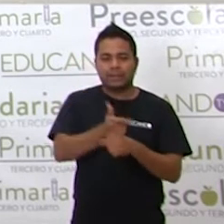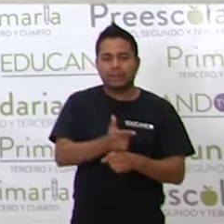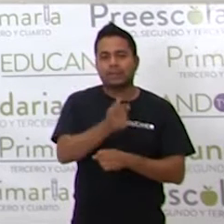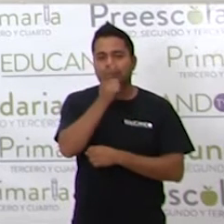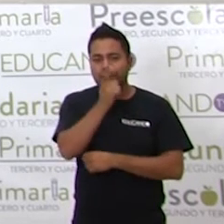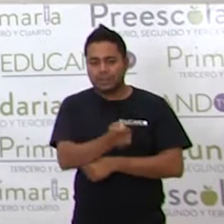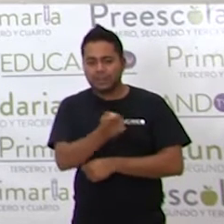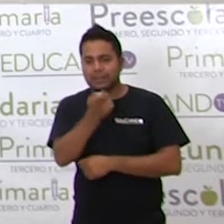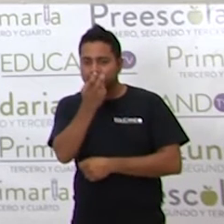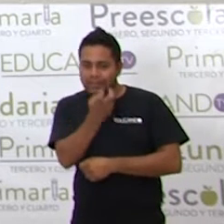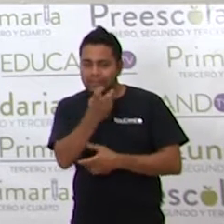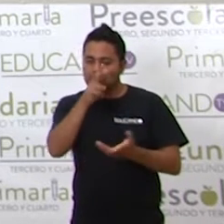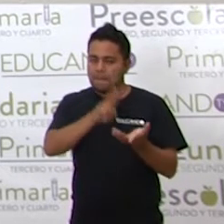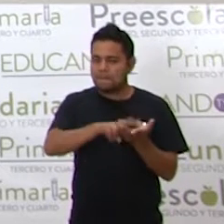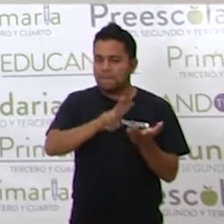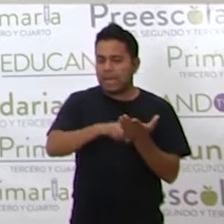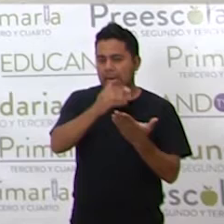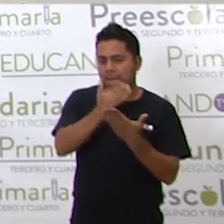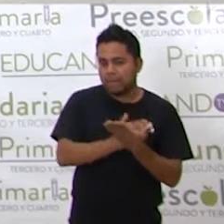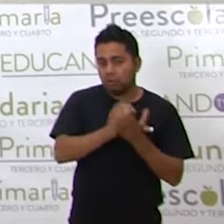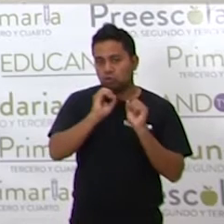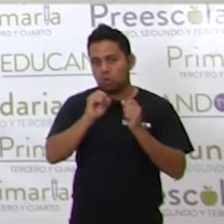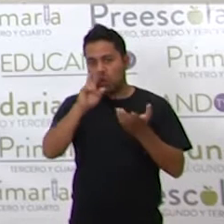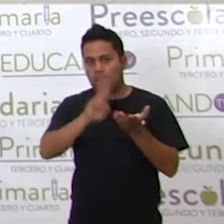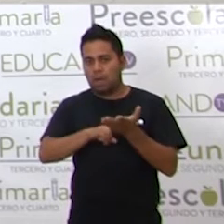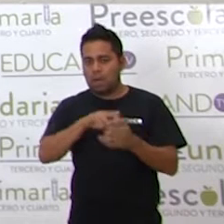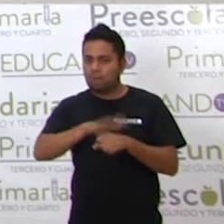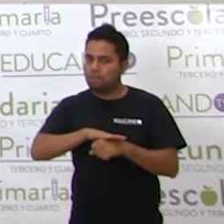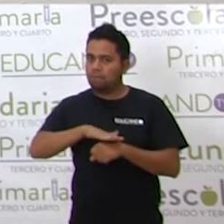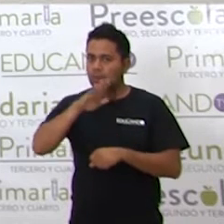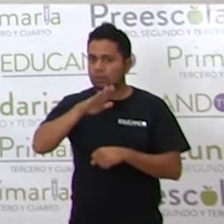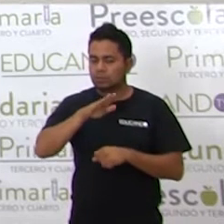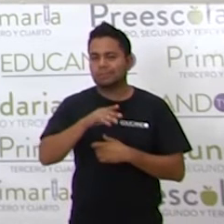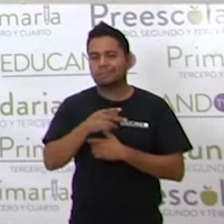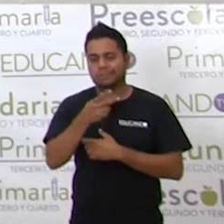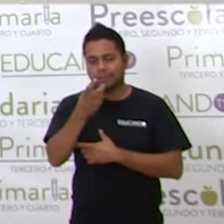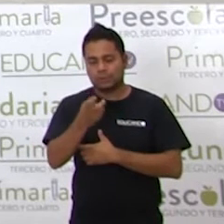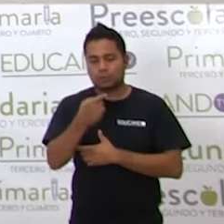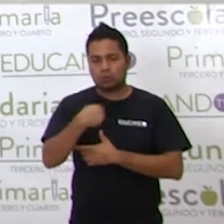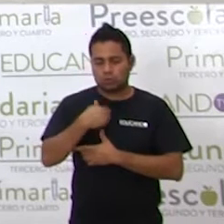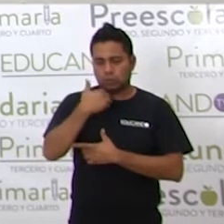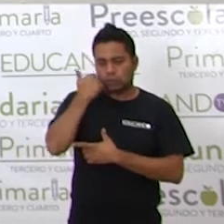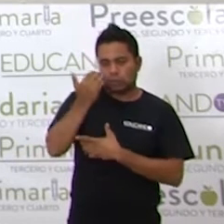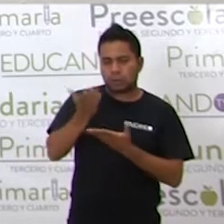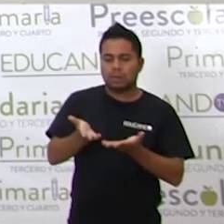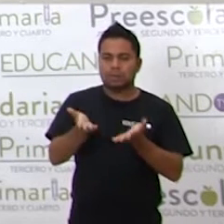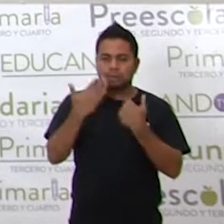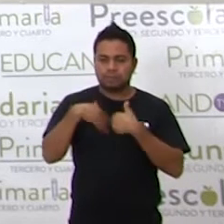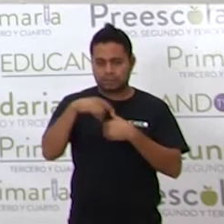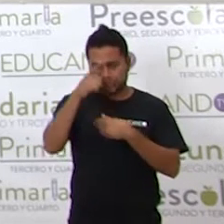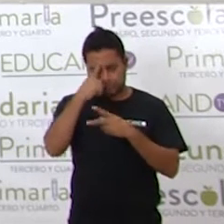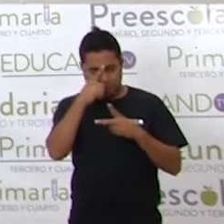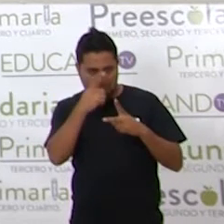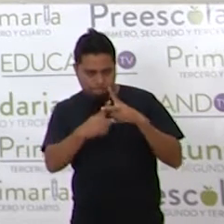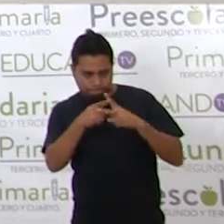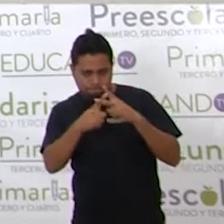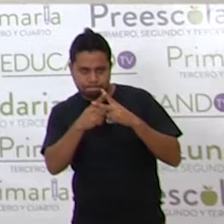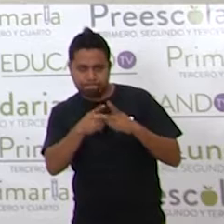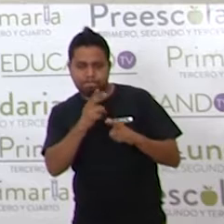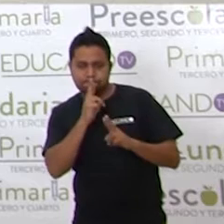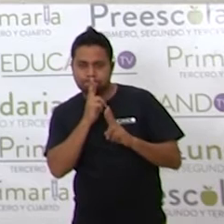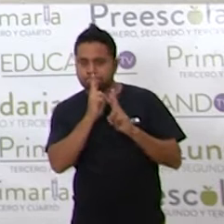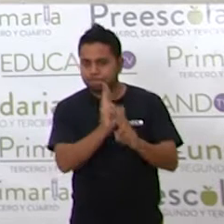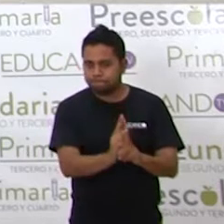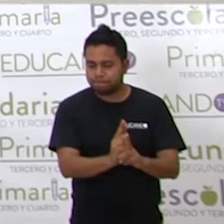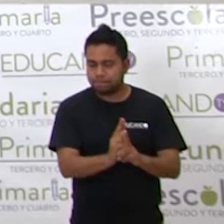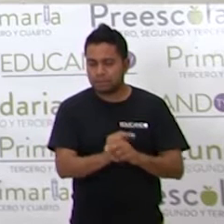de ese dato que estamos buscando. Para esto, quiero que me acompañes a resolver un problema.